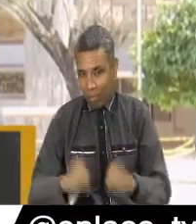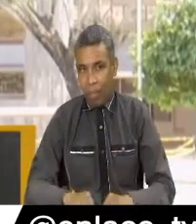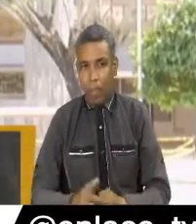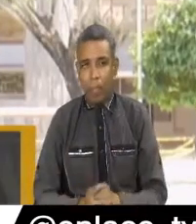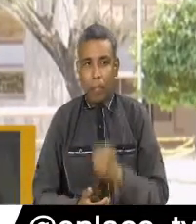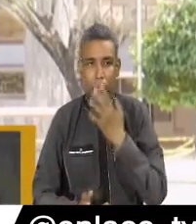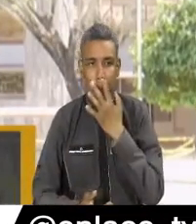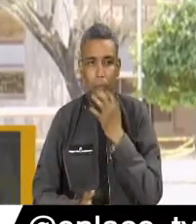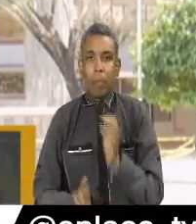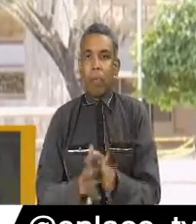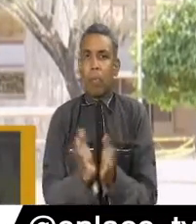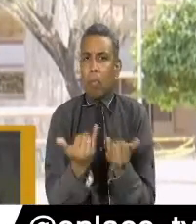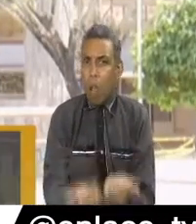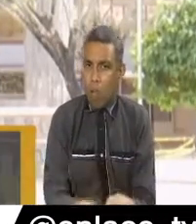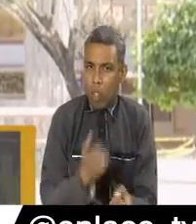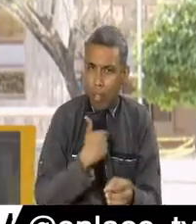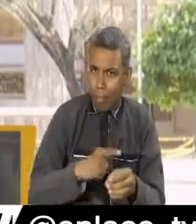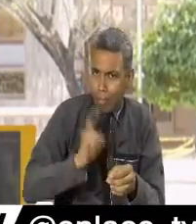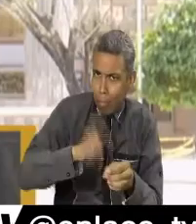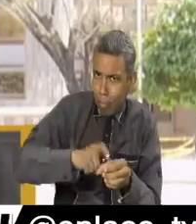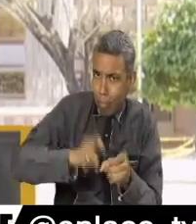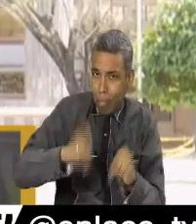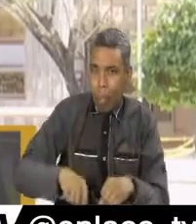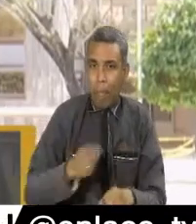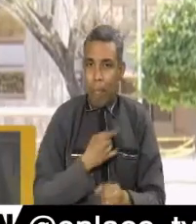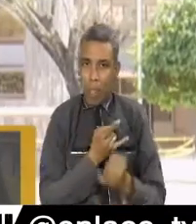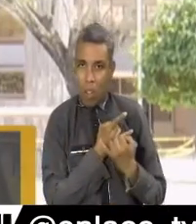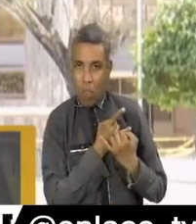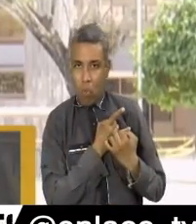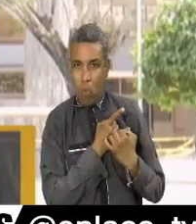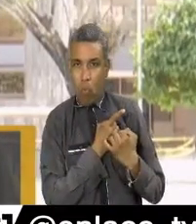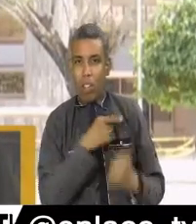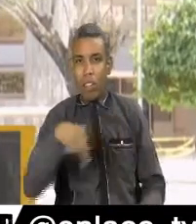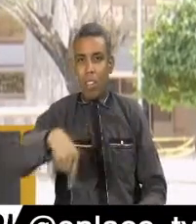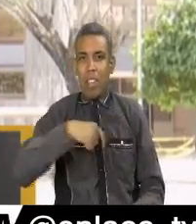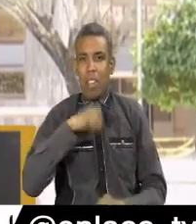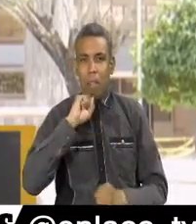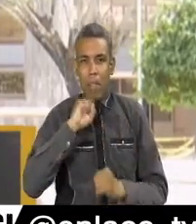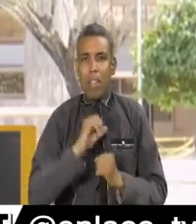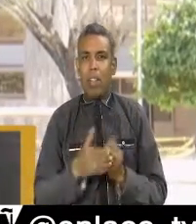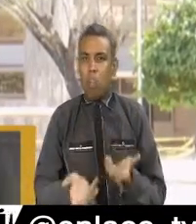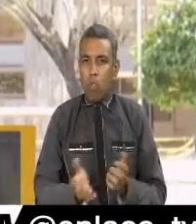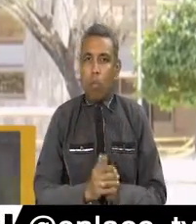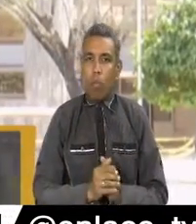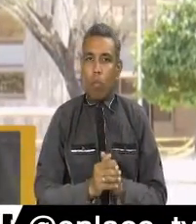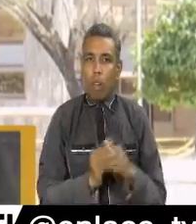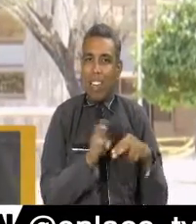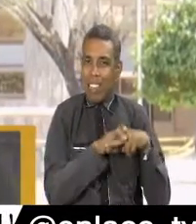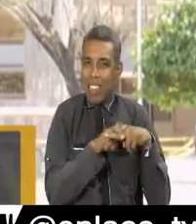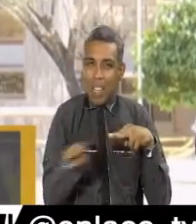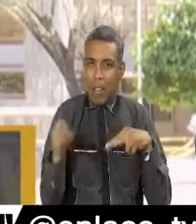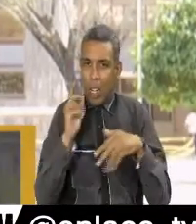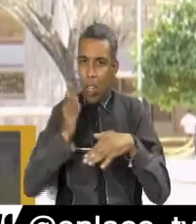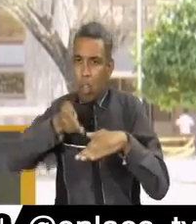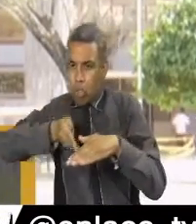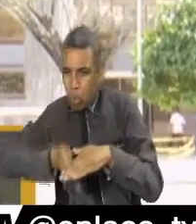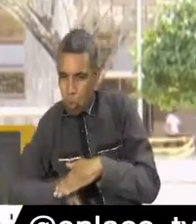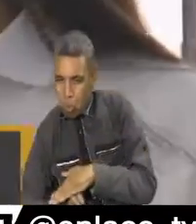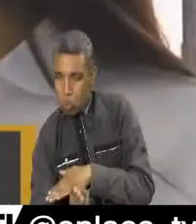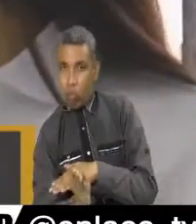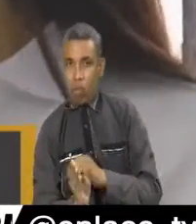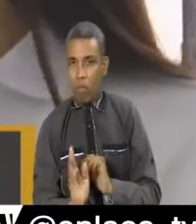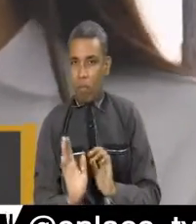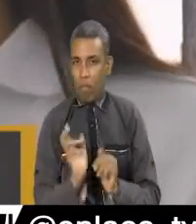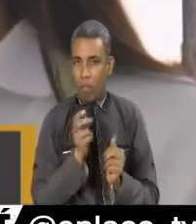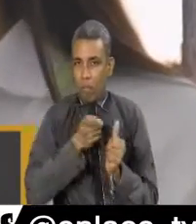momento estamos en inscripciones abiertas en la sede WIS Barranca Bermeja para lo que respecta al nivel introductorio, que es ese curso preuniversitario que